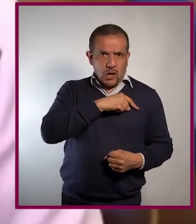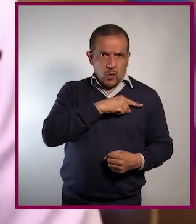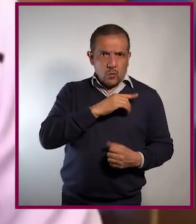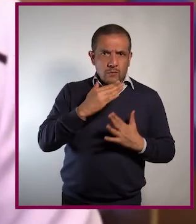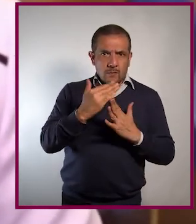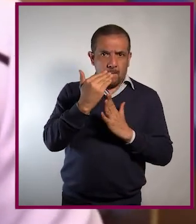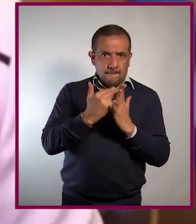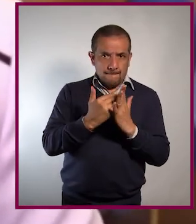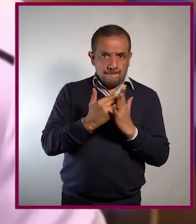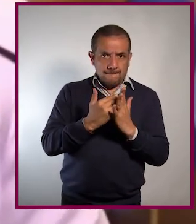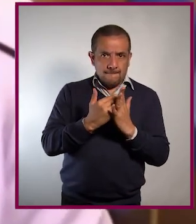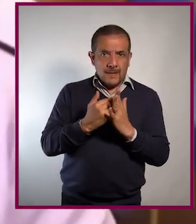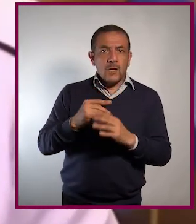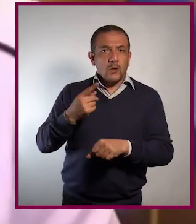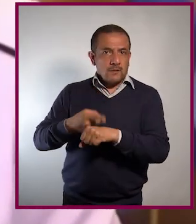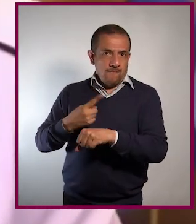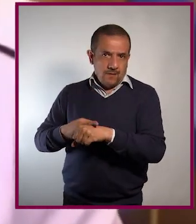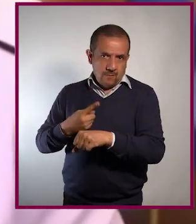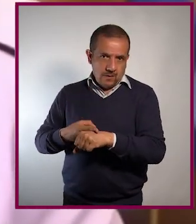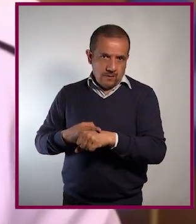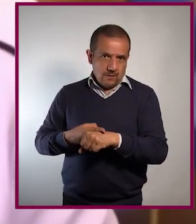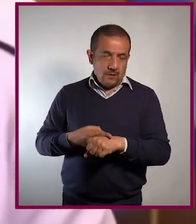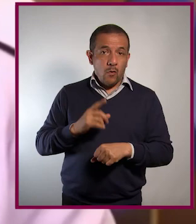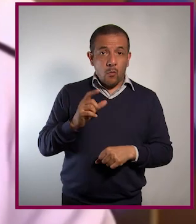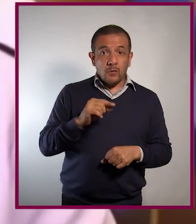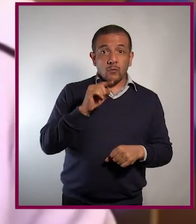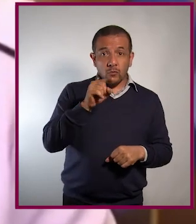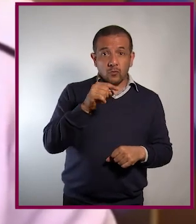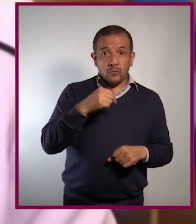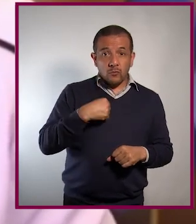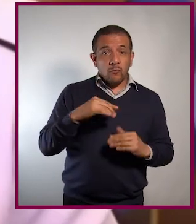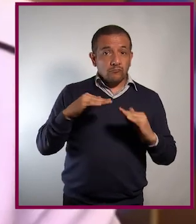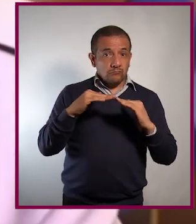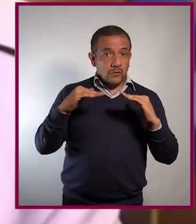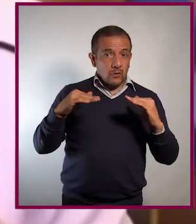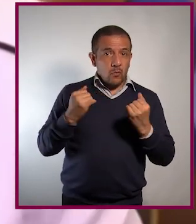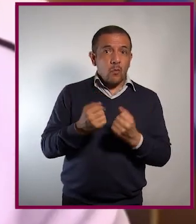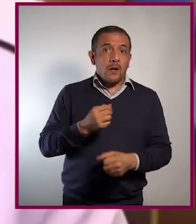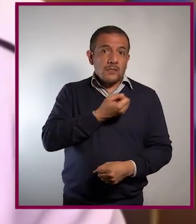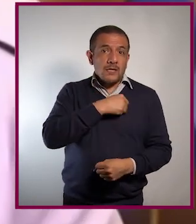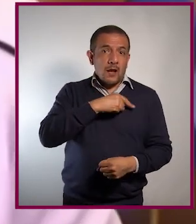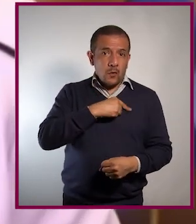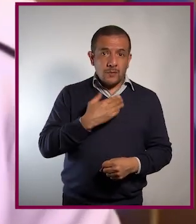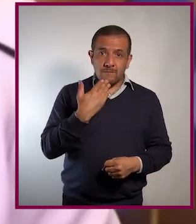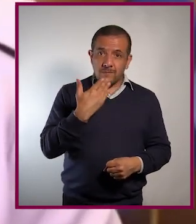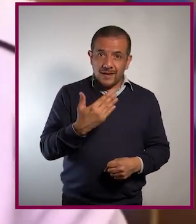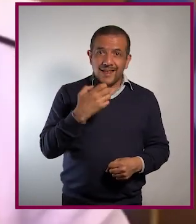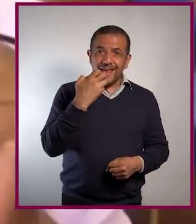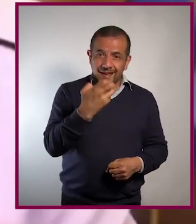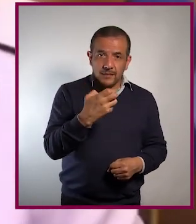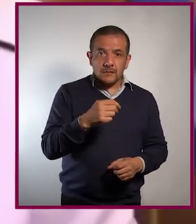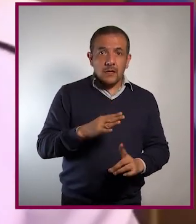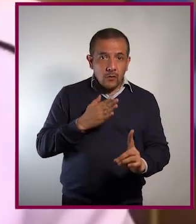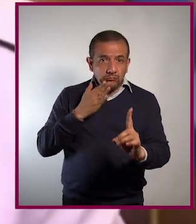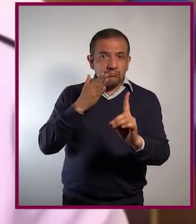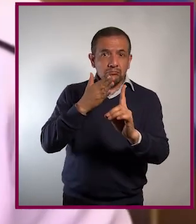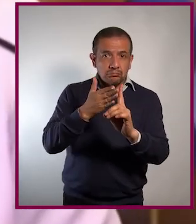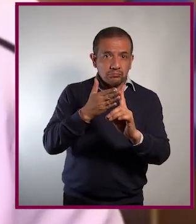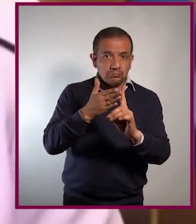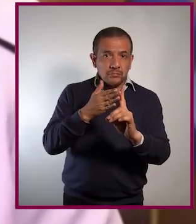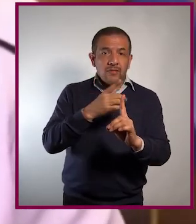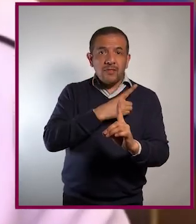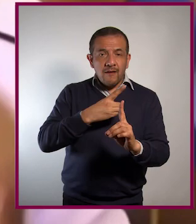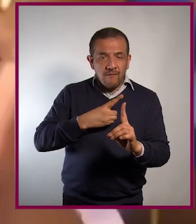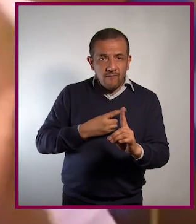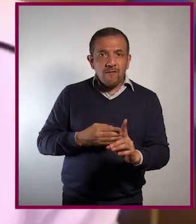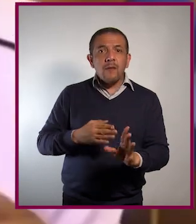privilegio de unos pocos y no de muchos. El acceso equitativo a la buena salud, ese debe ser nuestro punto